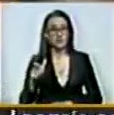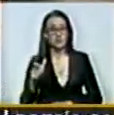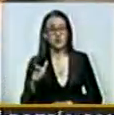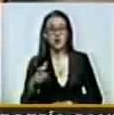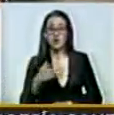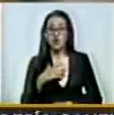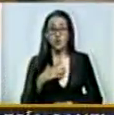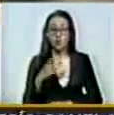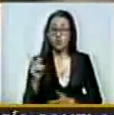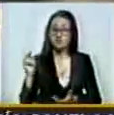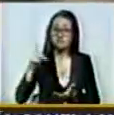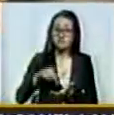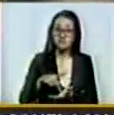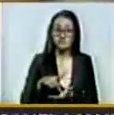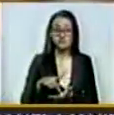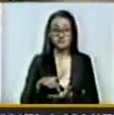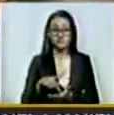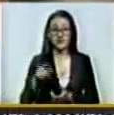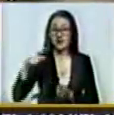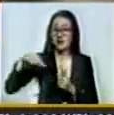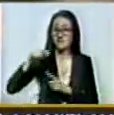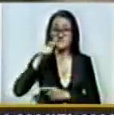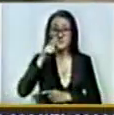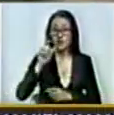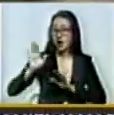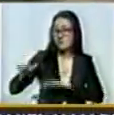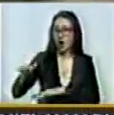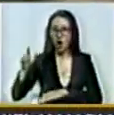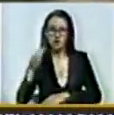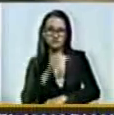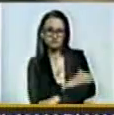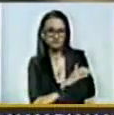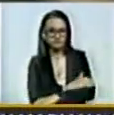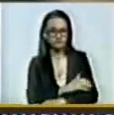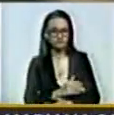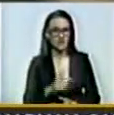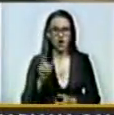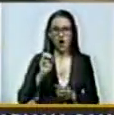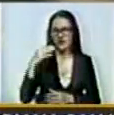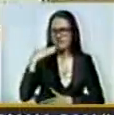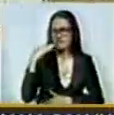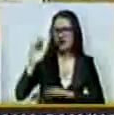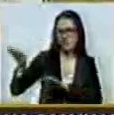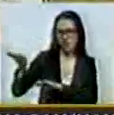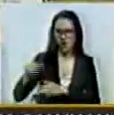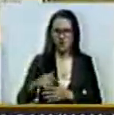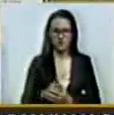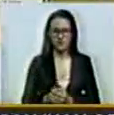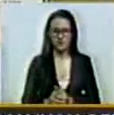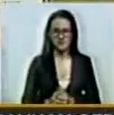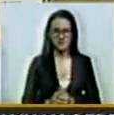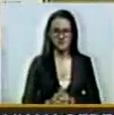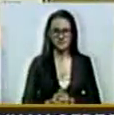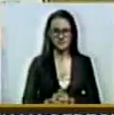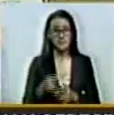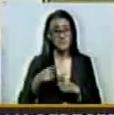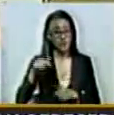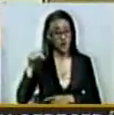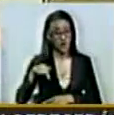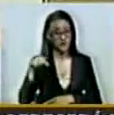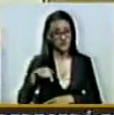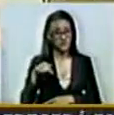el más abyecto de los proyanquis, del más abyecto de los malinches. Sin embargo, aquí tenemos entre